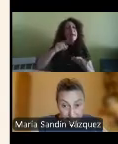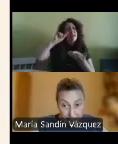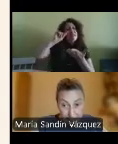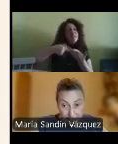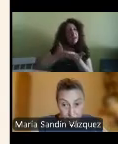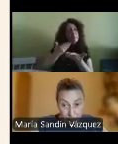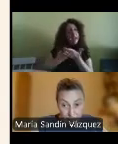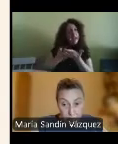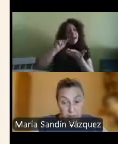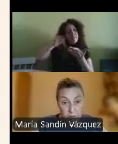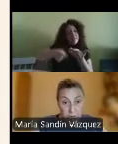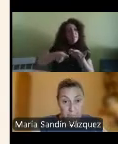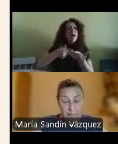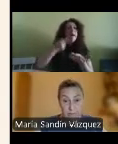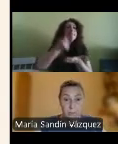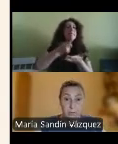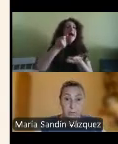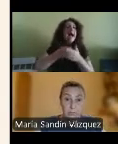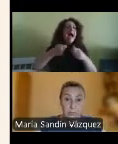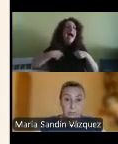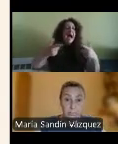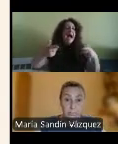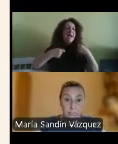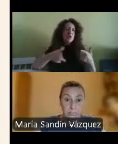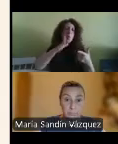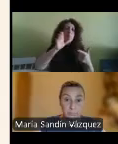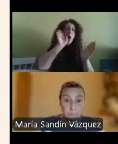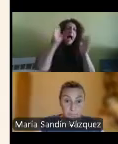comprometía a firmar a pagar los gastos que conllevaba la atención.